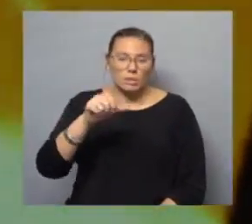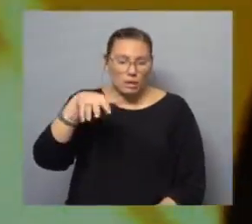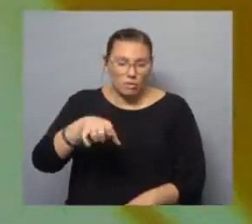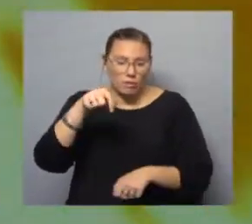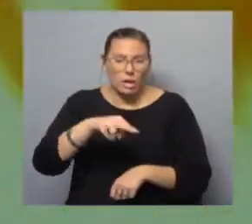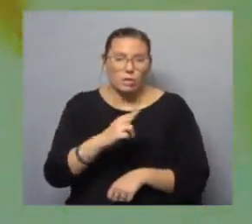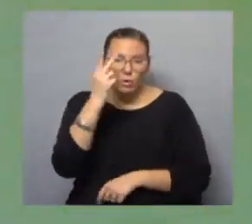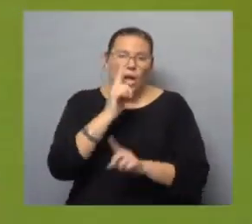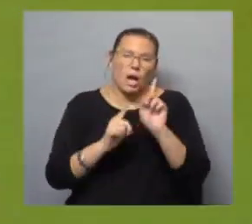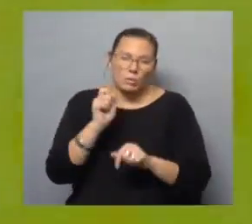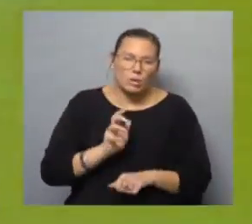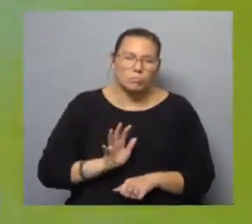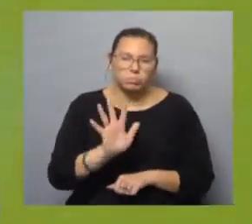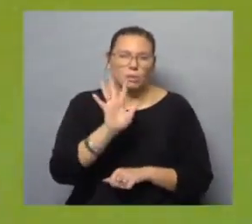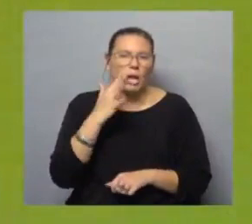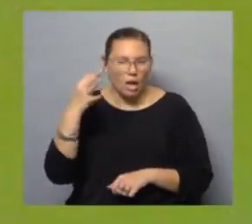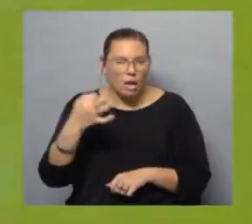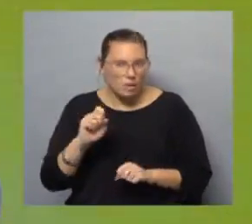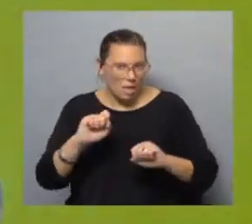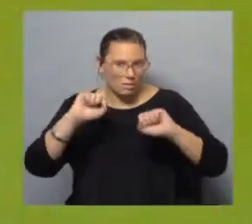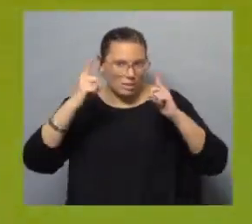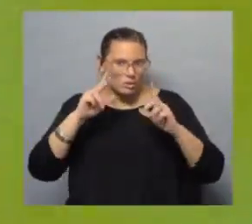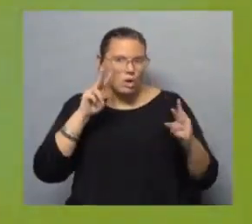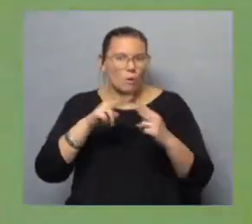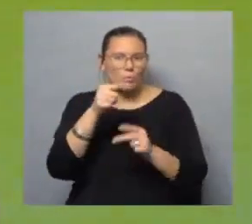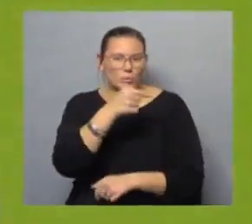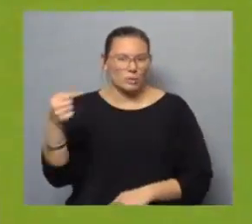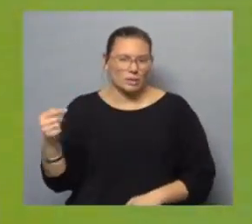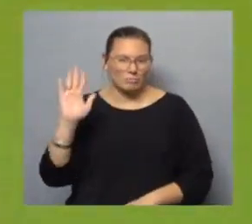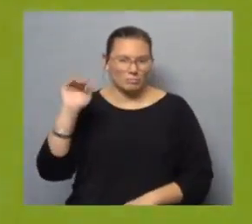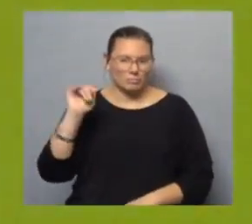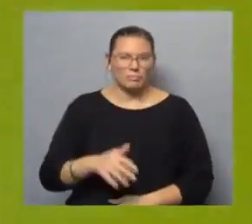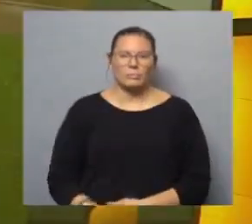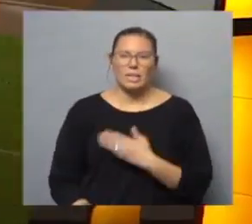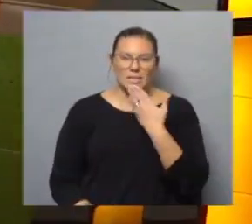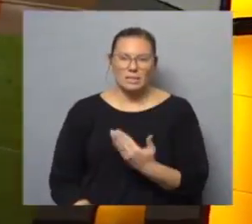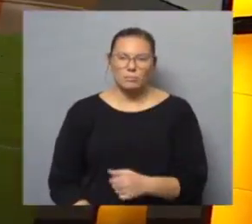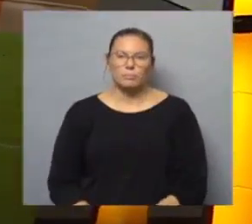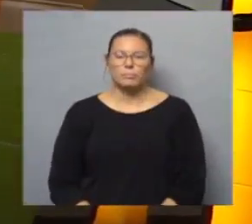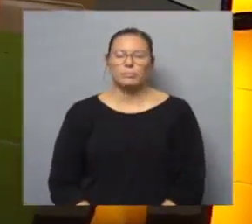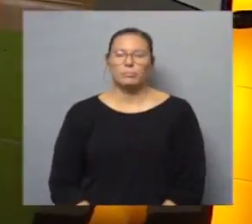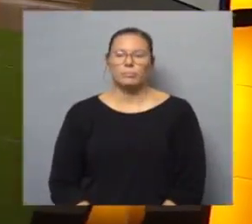algunas particularidades que realmente les van a llamar la atención. Nos vemos la semana que viene. Muchas gracias.